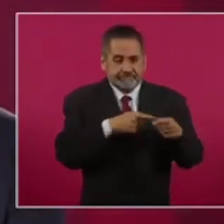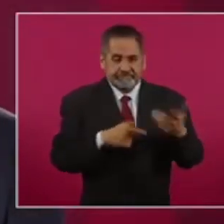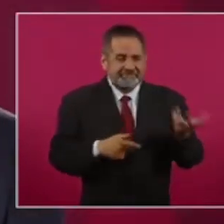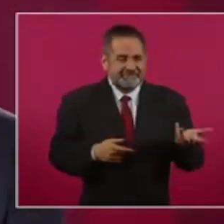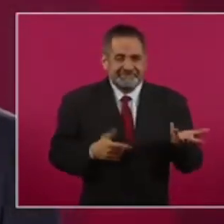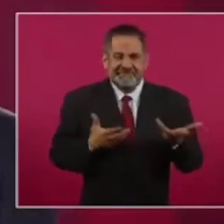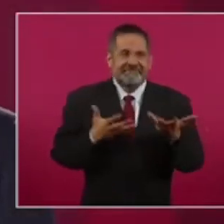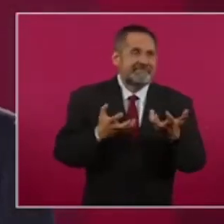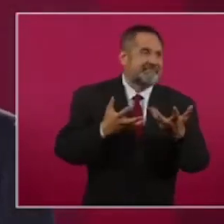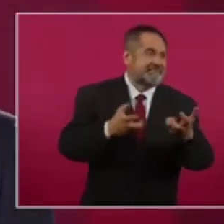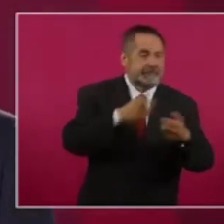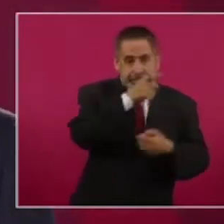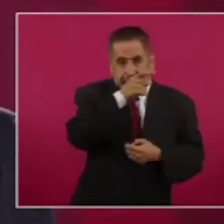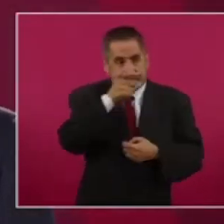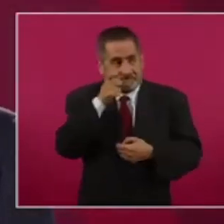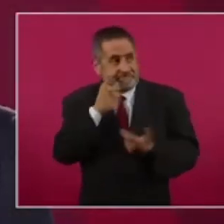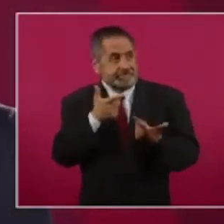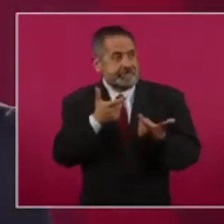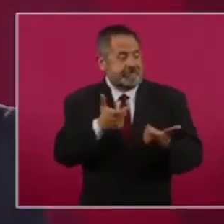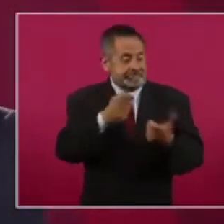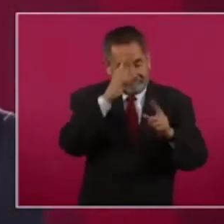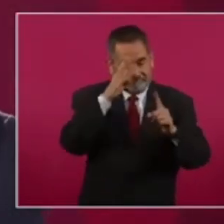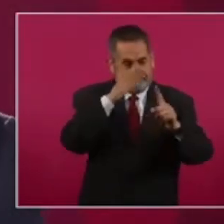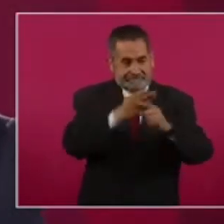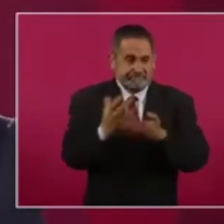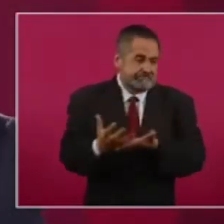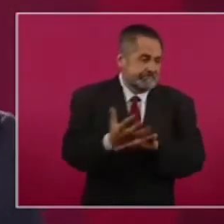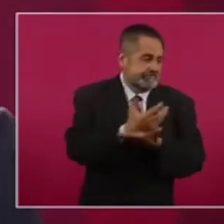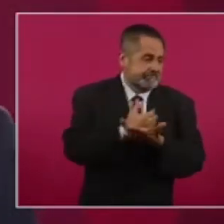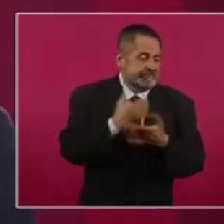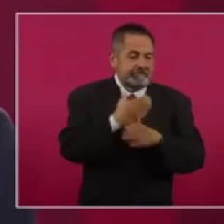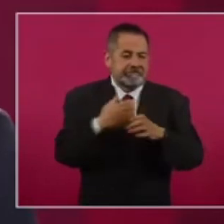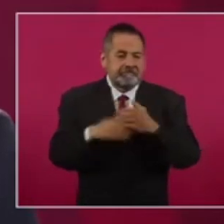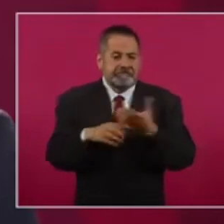por el dinero, por lo material,